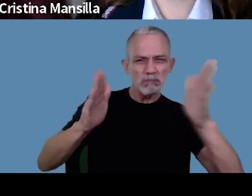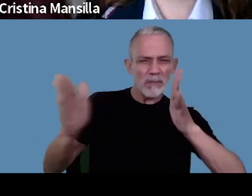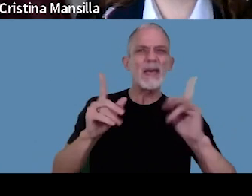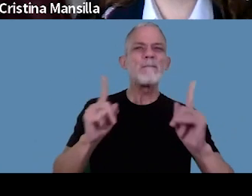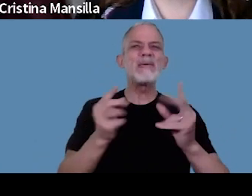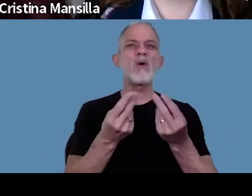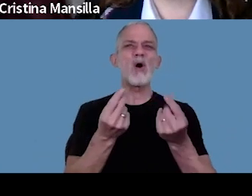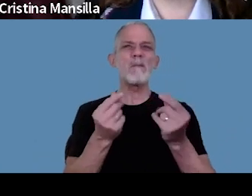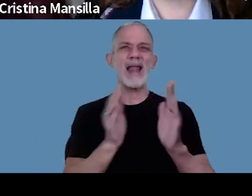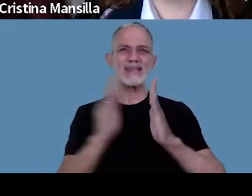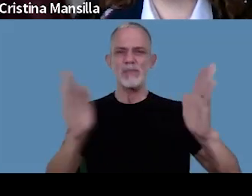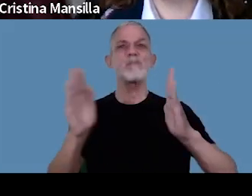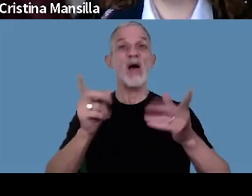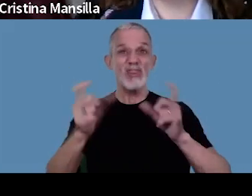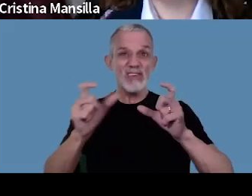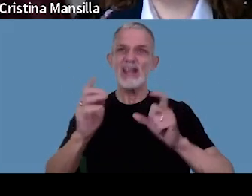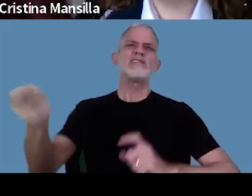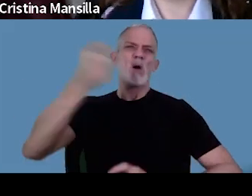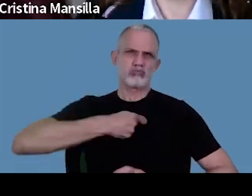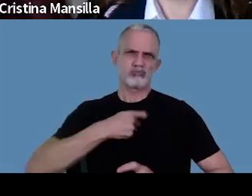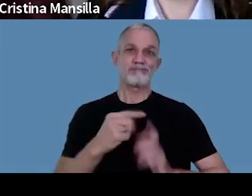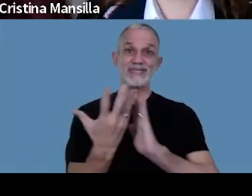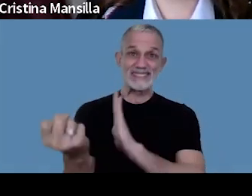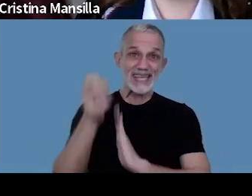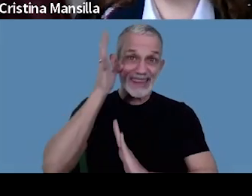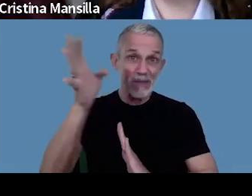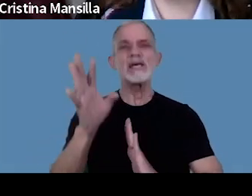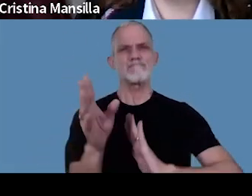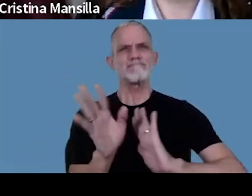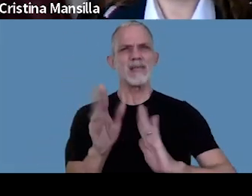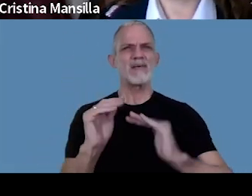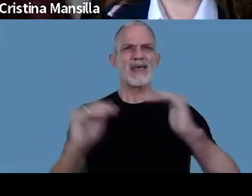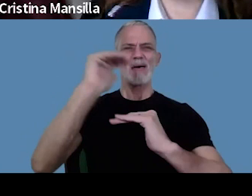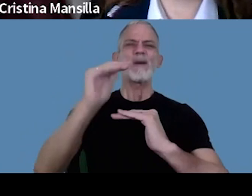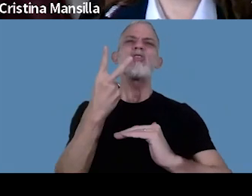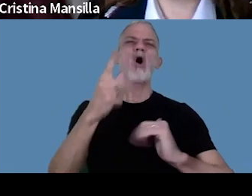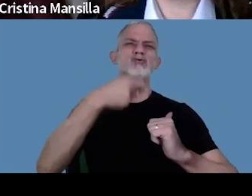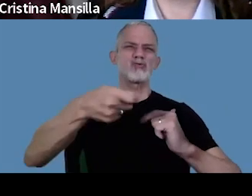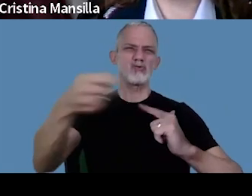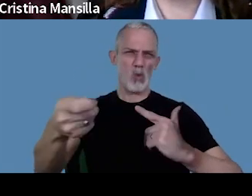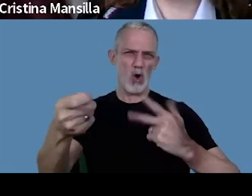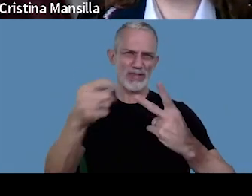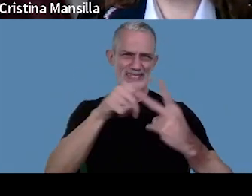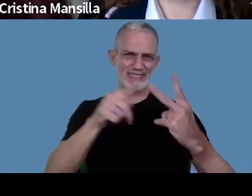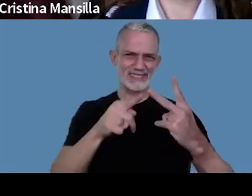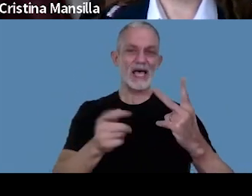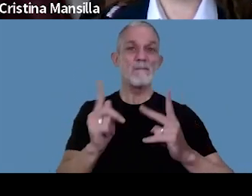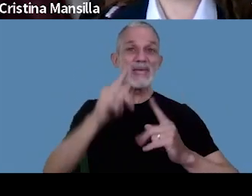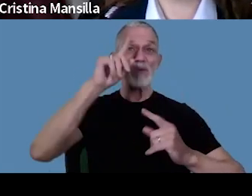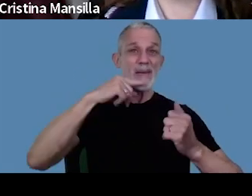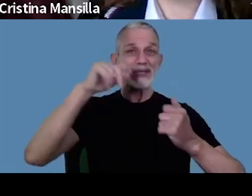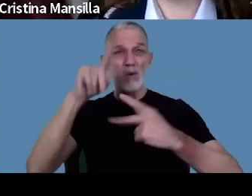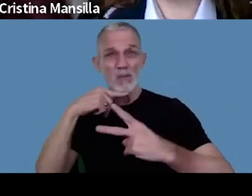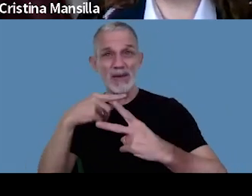va a reintegrar la diferencia retenida en exceso hasta 2 cuotas iguales y consecutivas